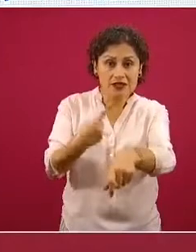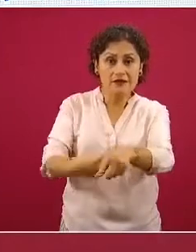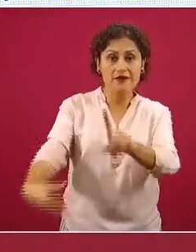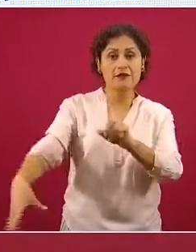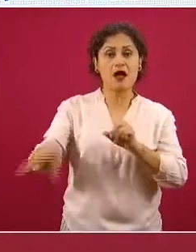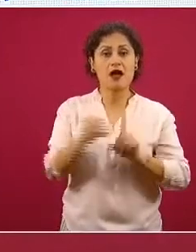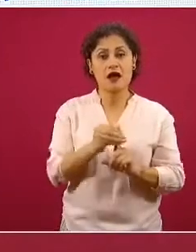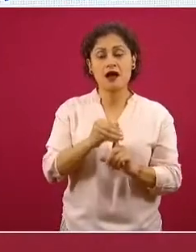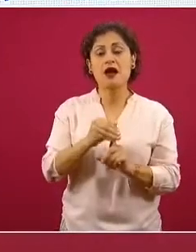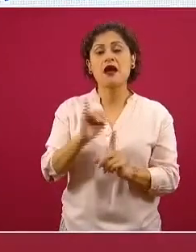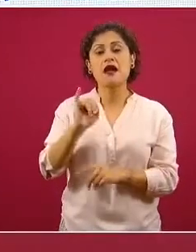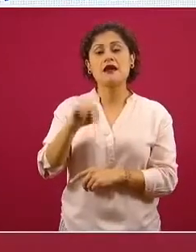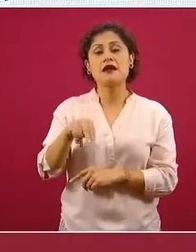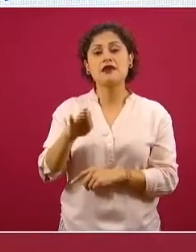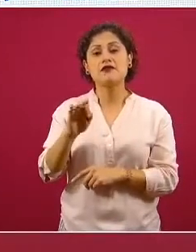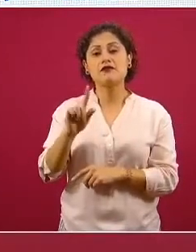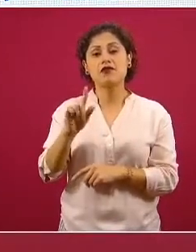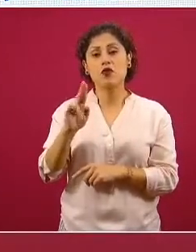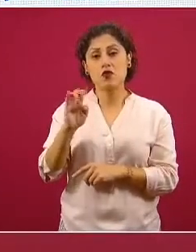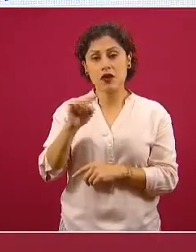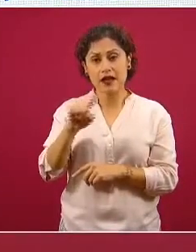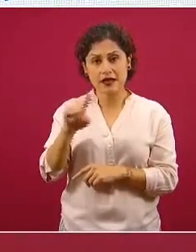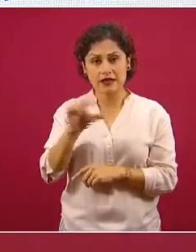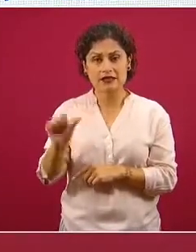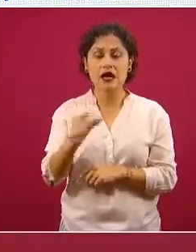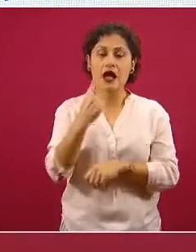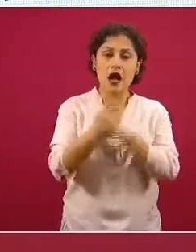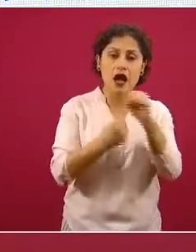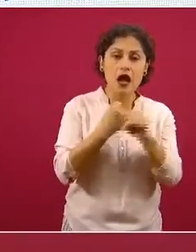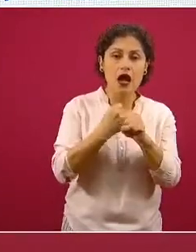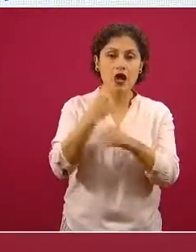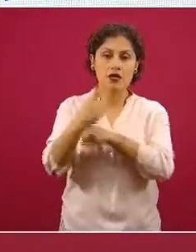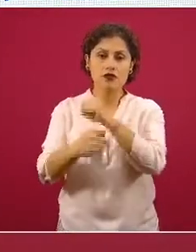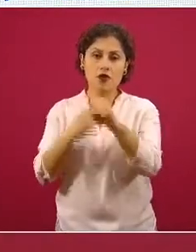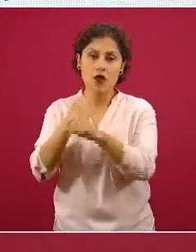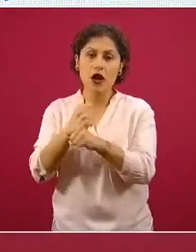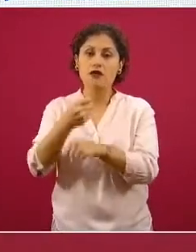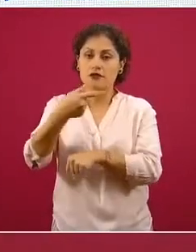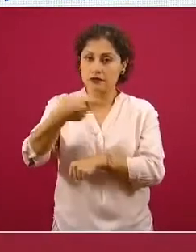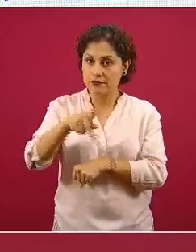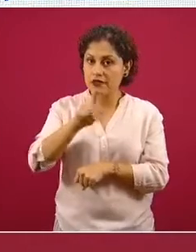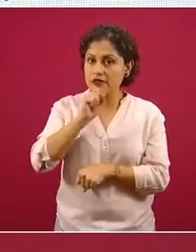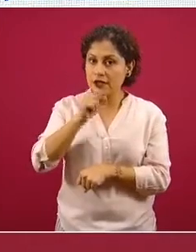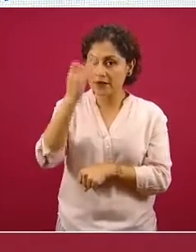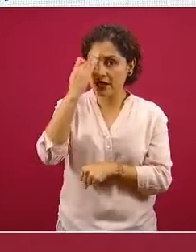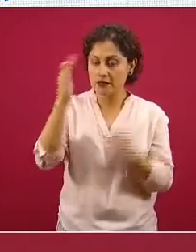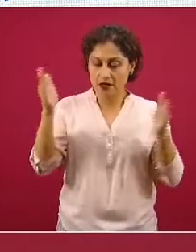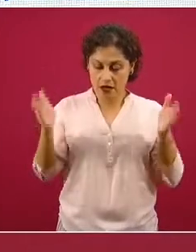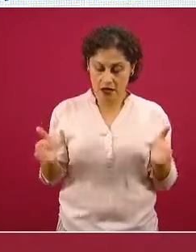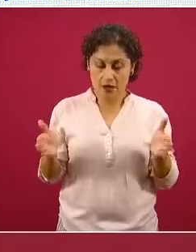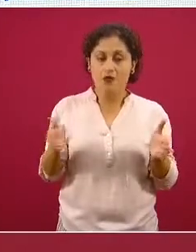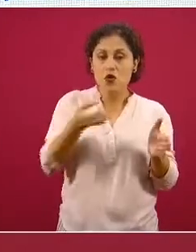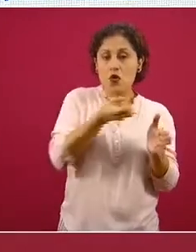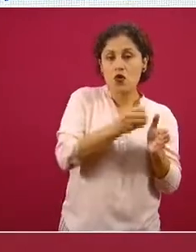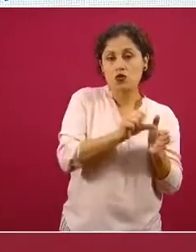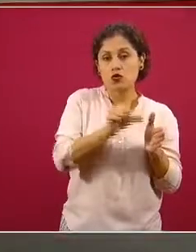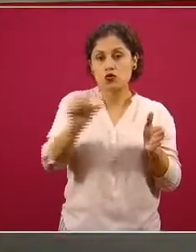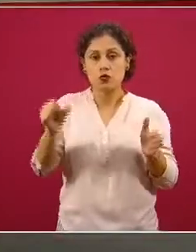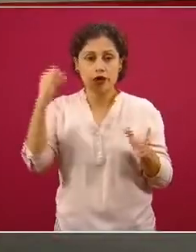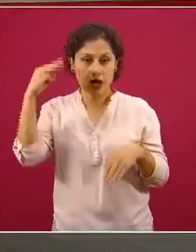influenza todos, absolutamente todos los años. En un periodo corto, además, esto ocurre entre octubre y